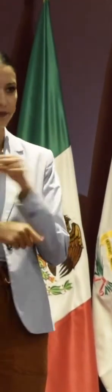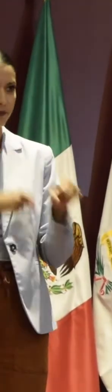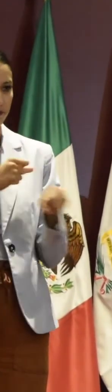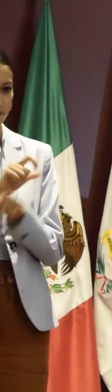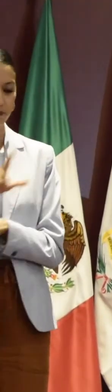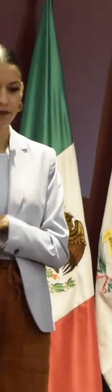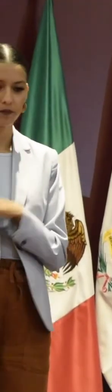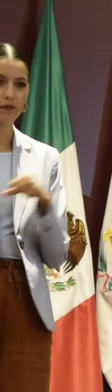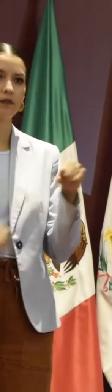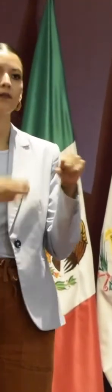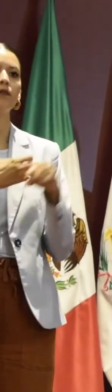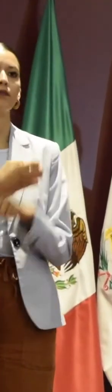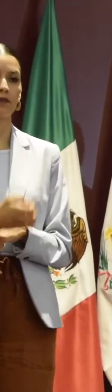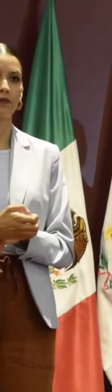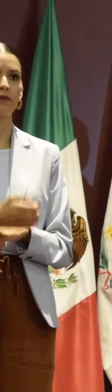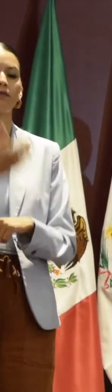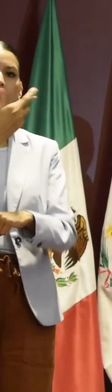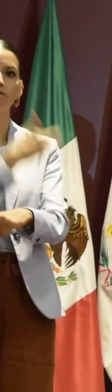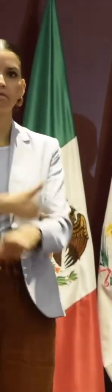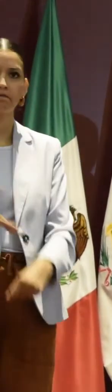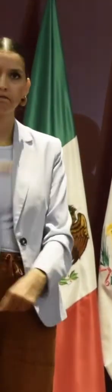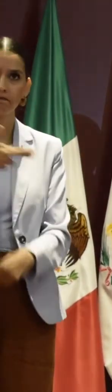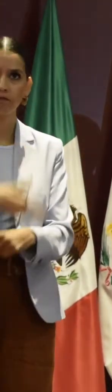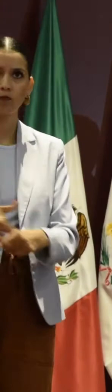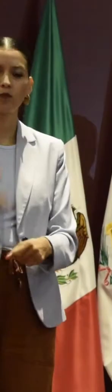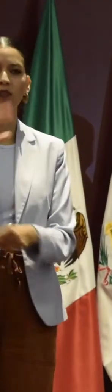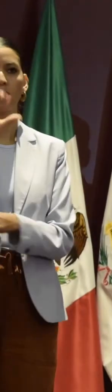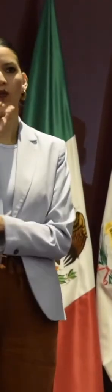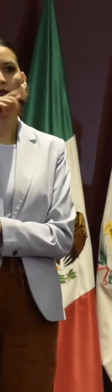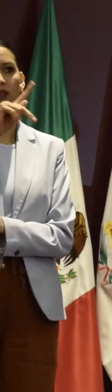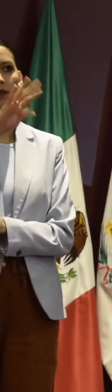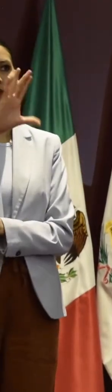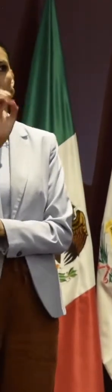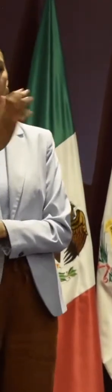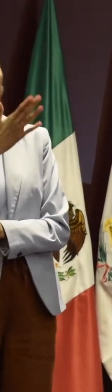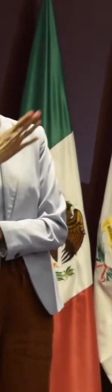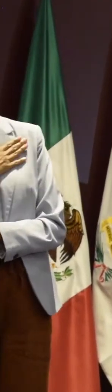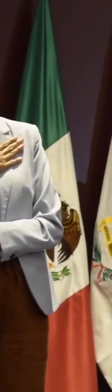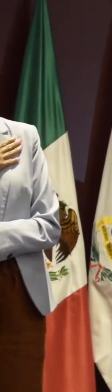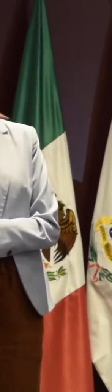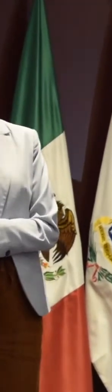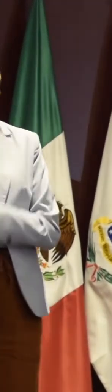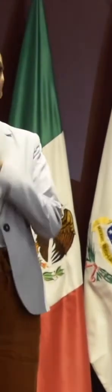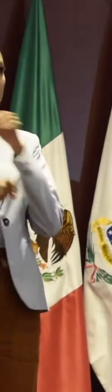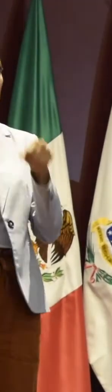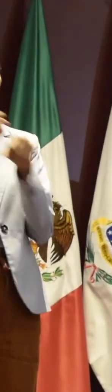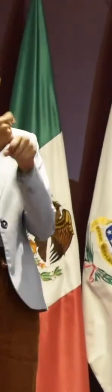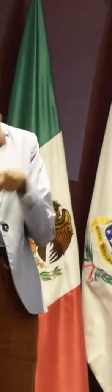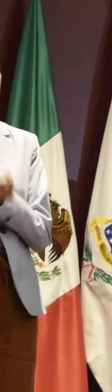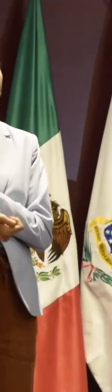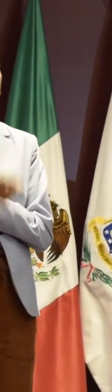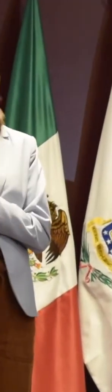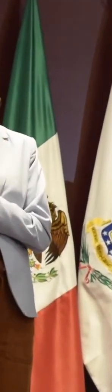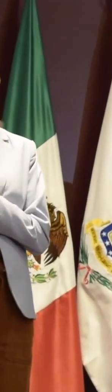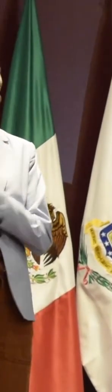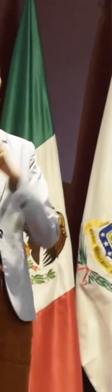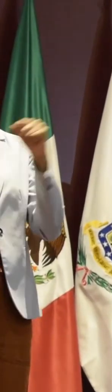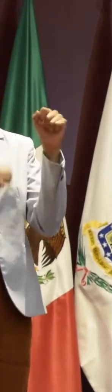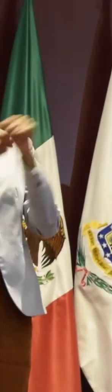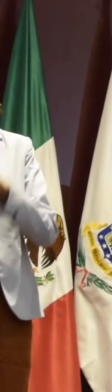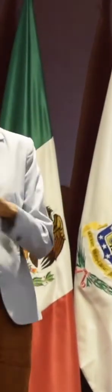gobierno del estado, por gestiones de Cuauhtémoc y un servidor, este año, por primera vez, el gobierno